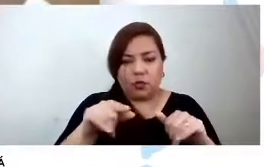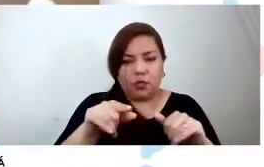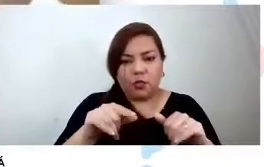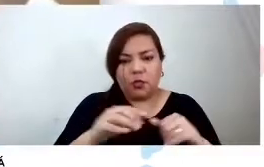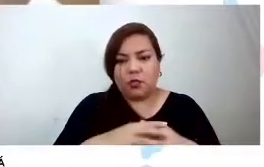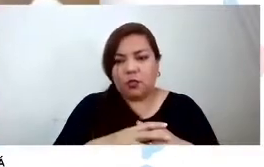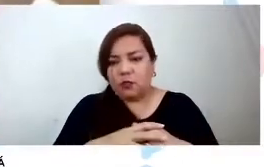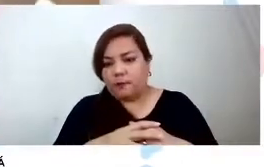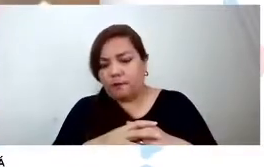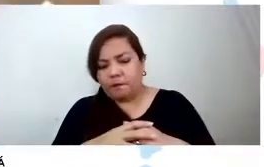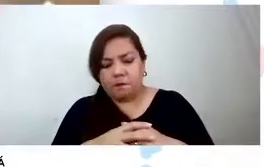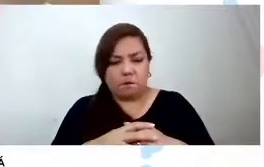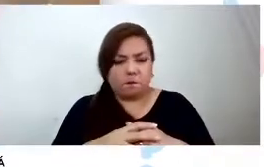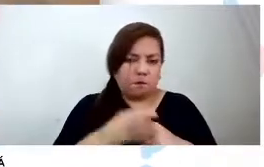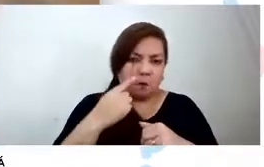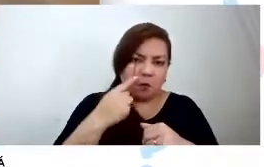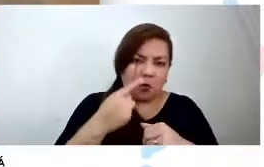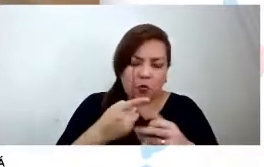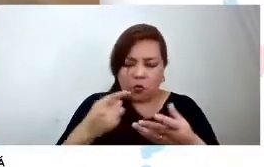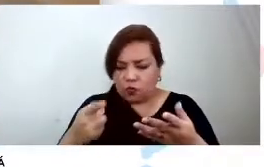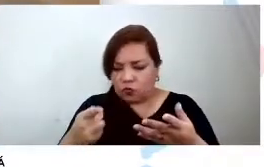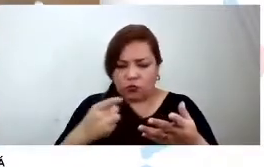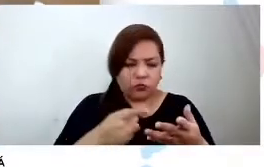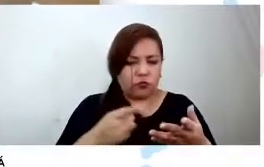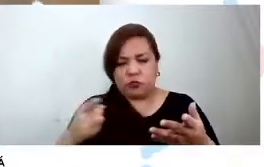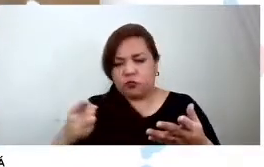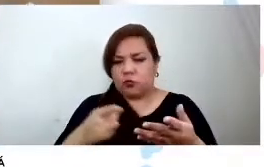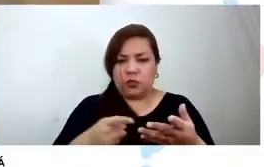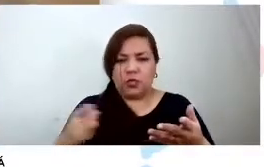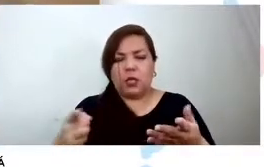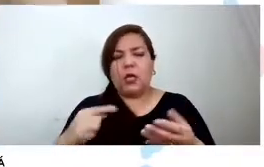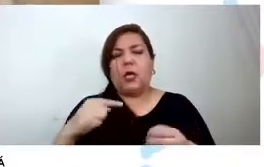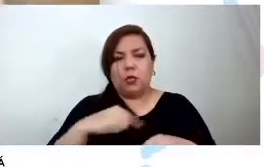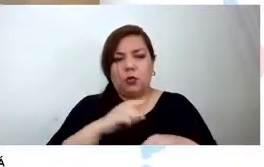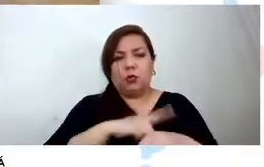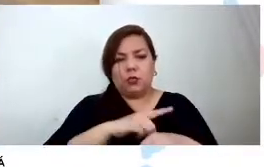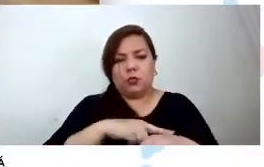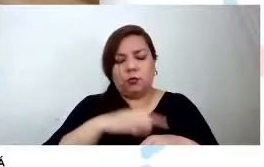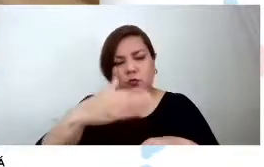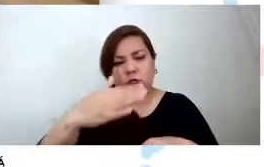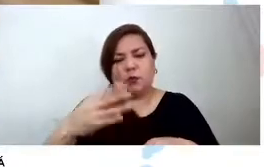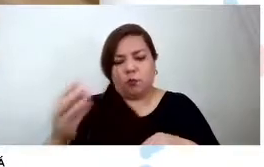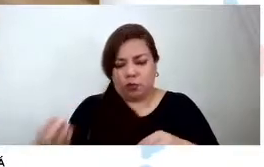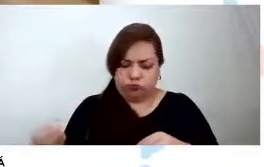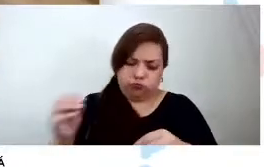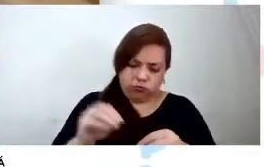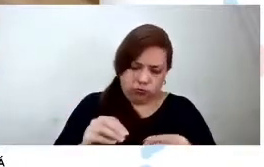que en cierto tiempo podamos ir reconstruyendo la mayor